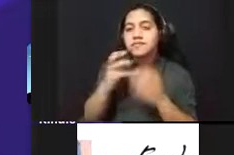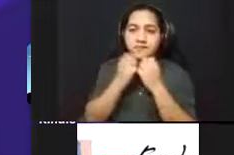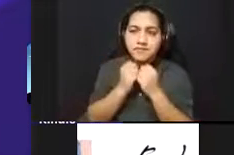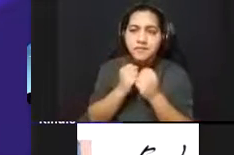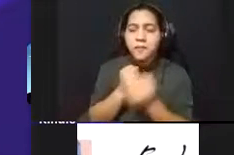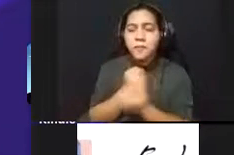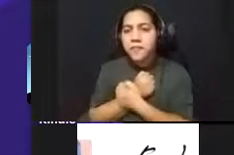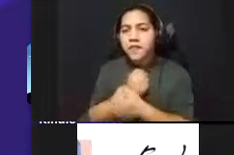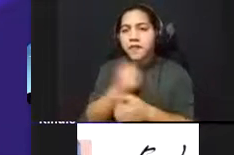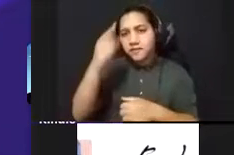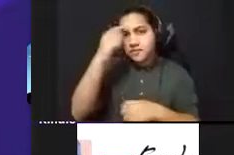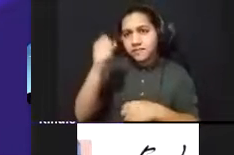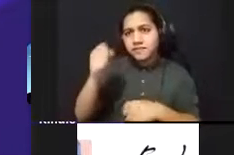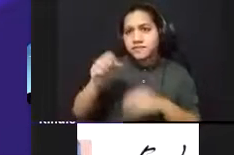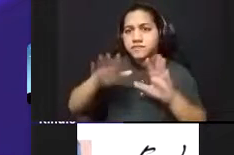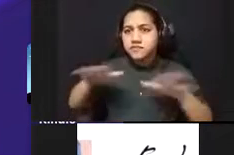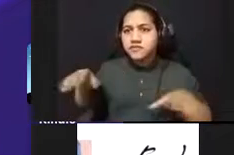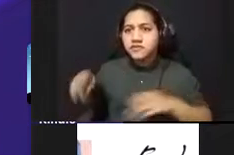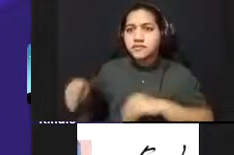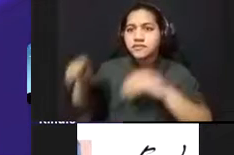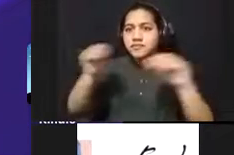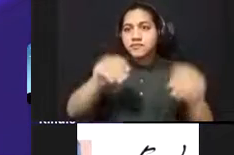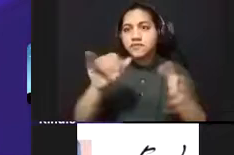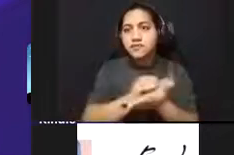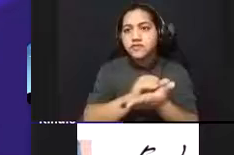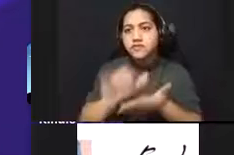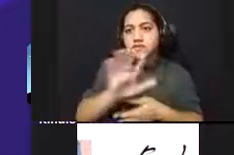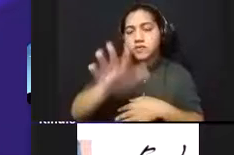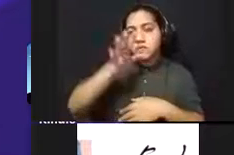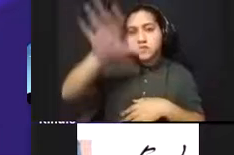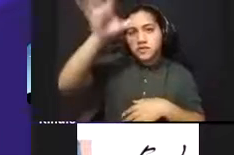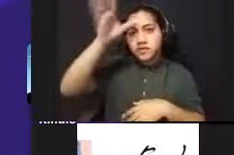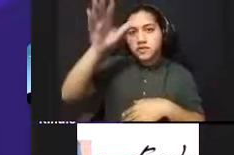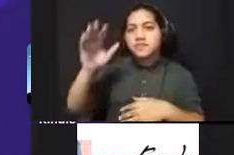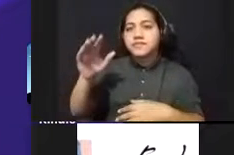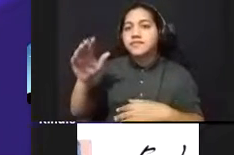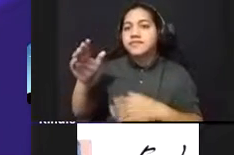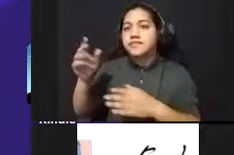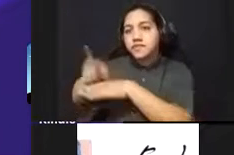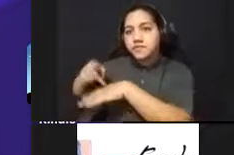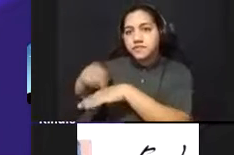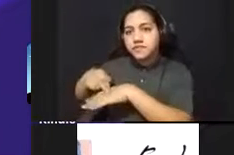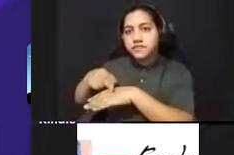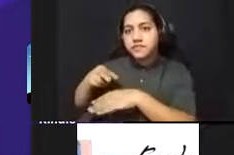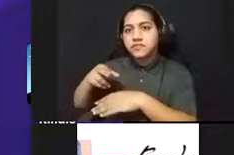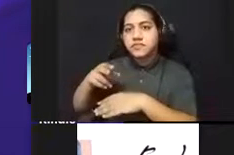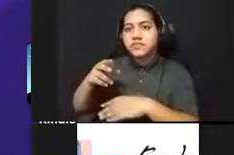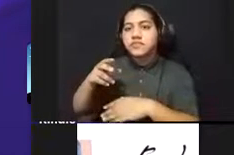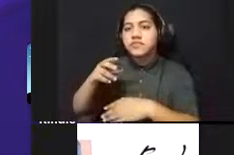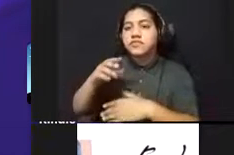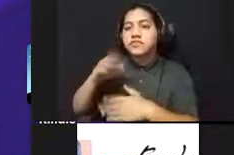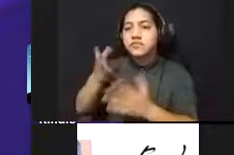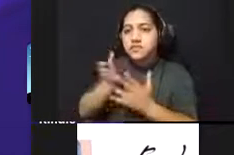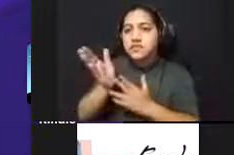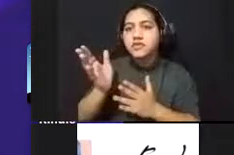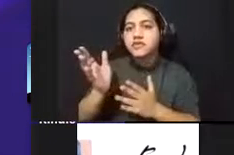entre los niños que habían emigrado a Nueva York, sus padres y la isla. Todo a través de los cuentos